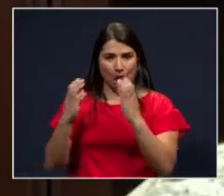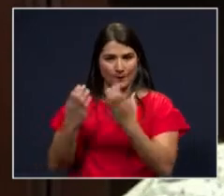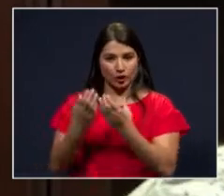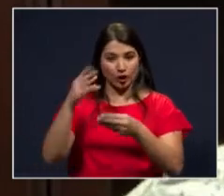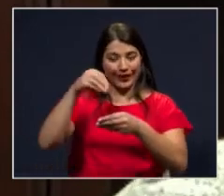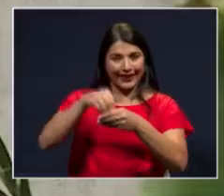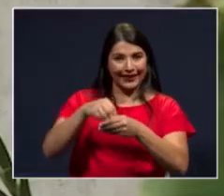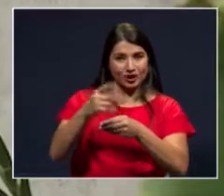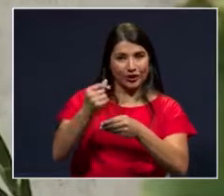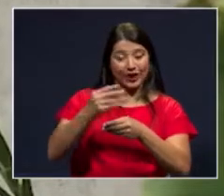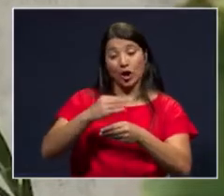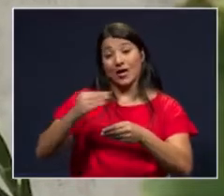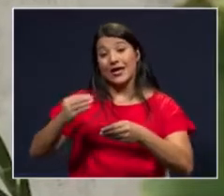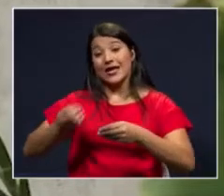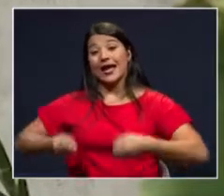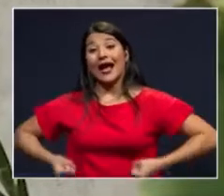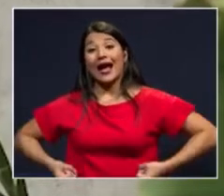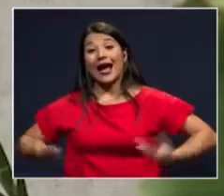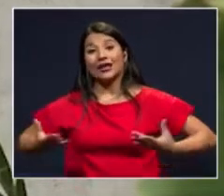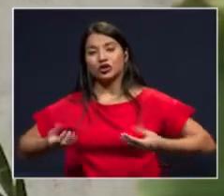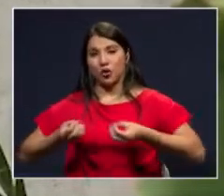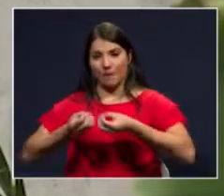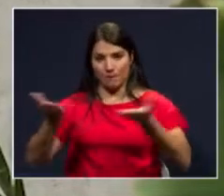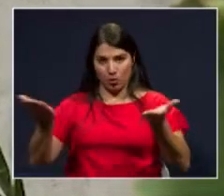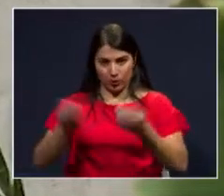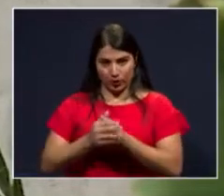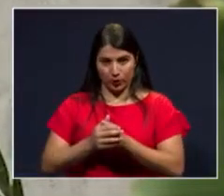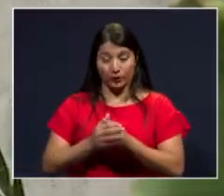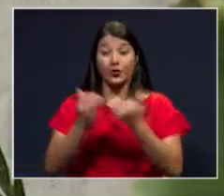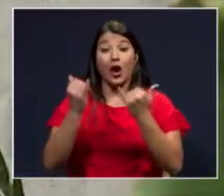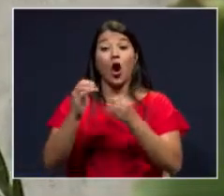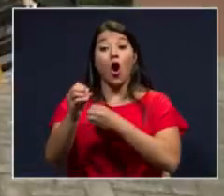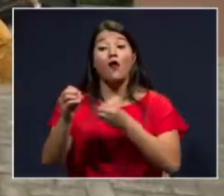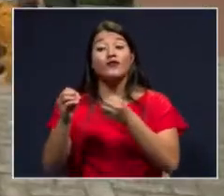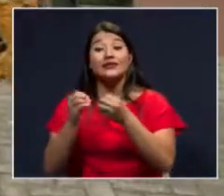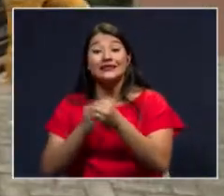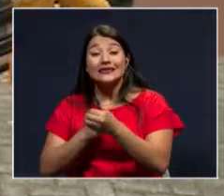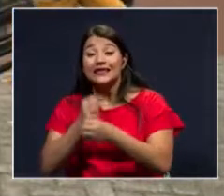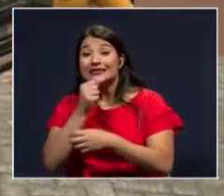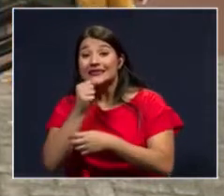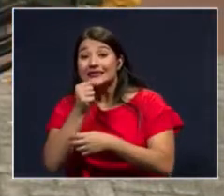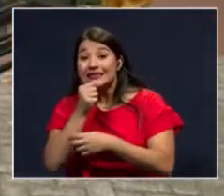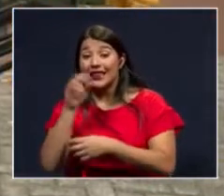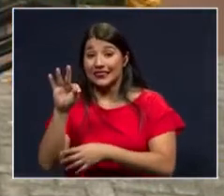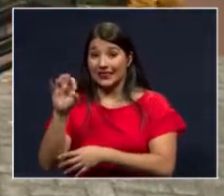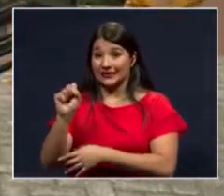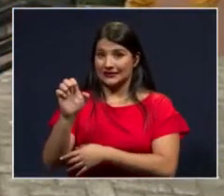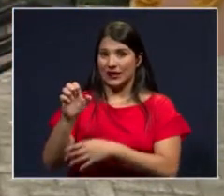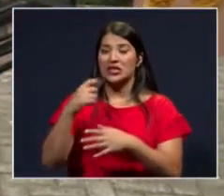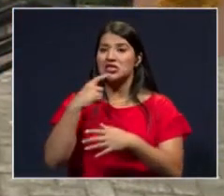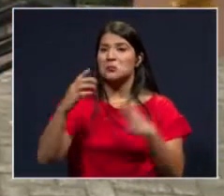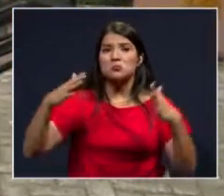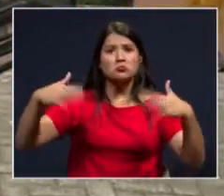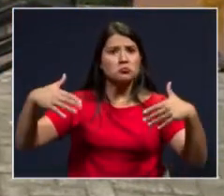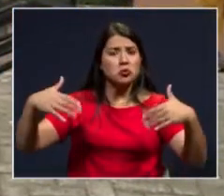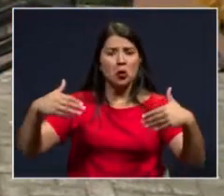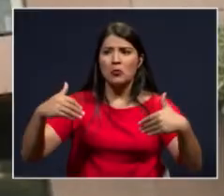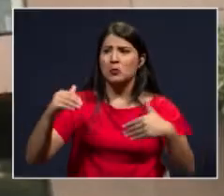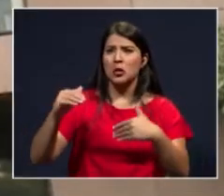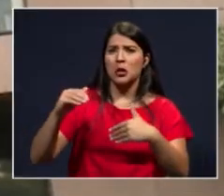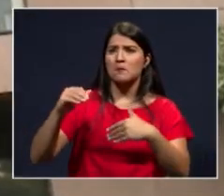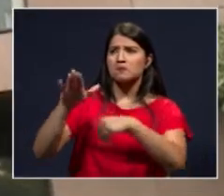Gasto Público. Se nos indicó en la oficina de prensa del Tribunal Supremo de Elecciones que aún no se les ha notificado sobre